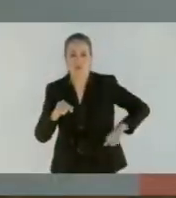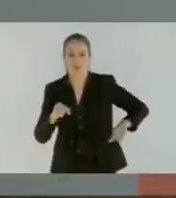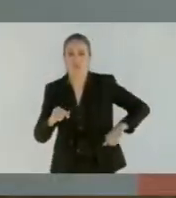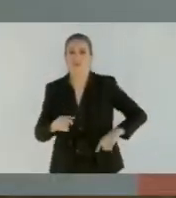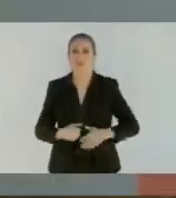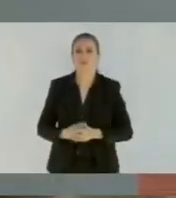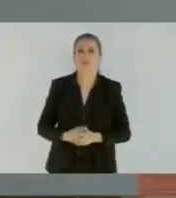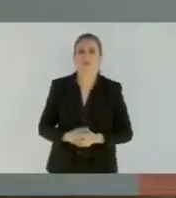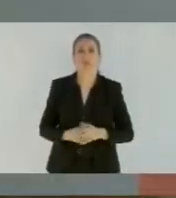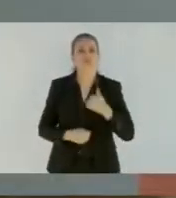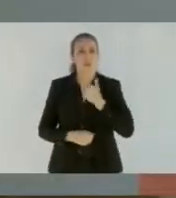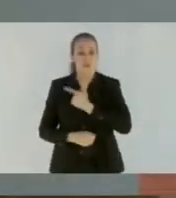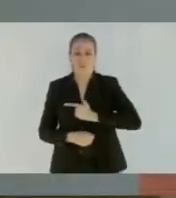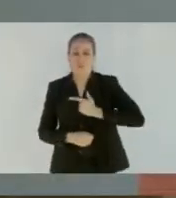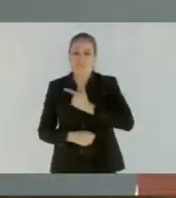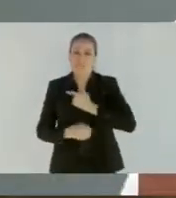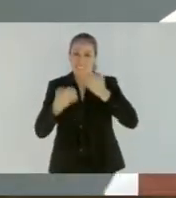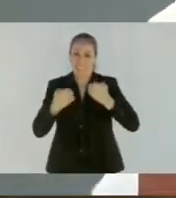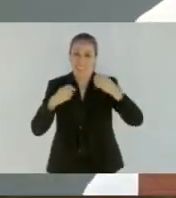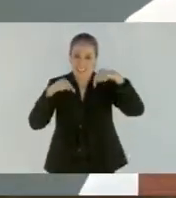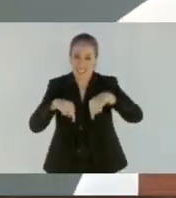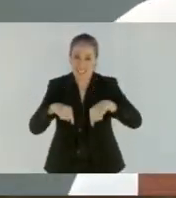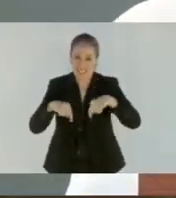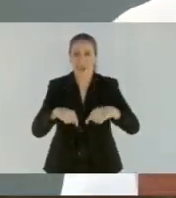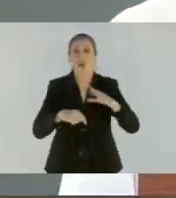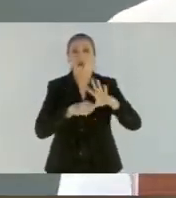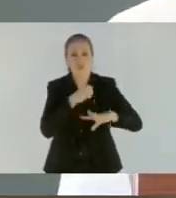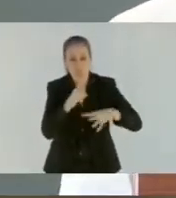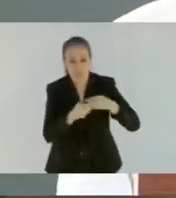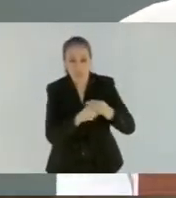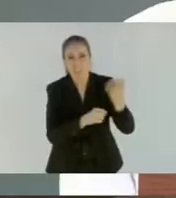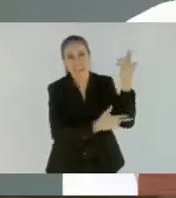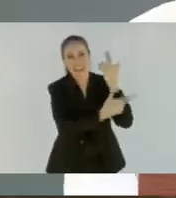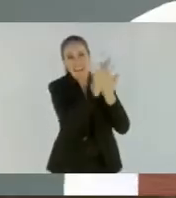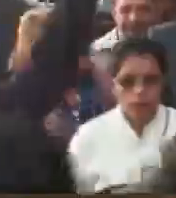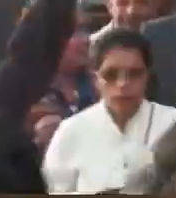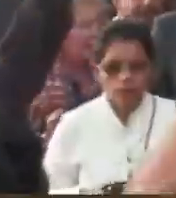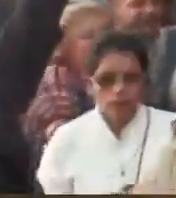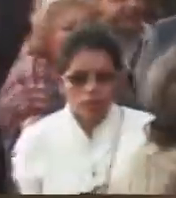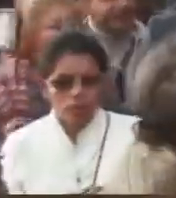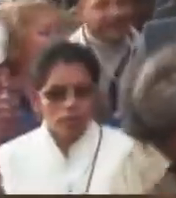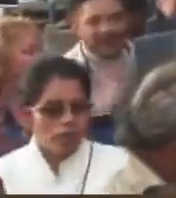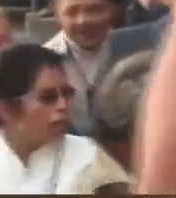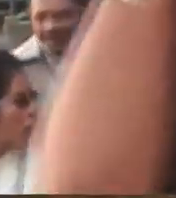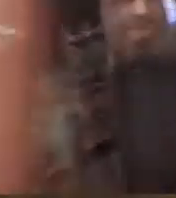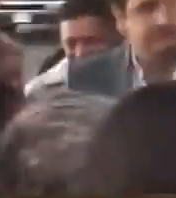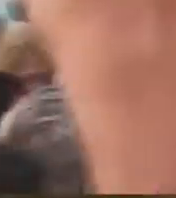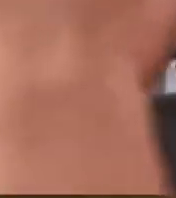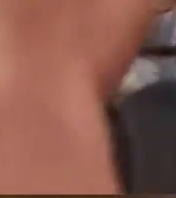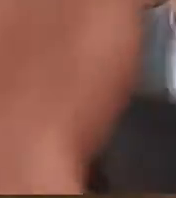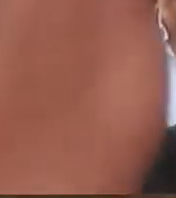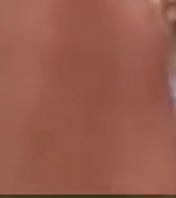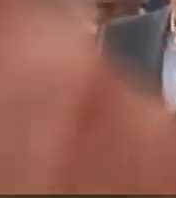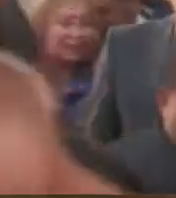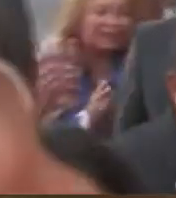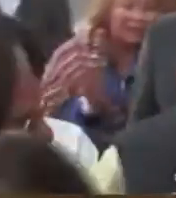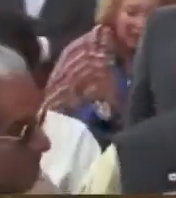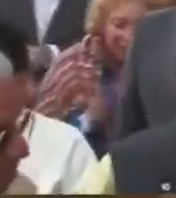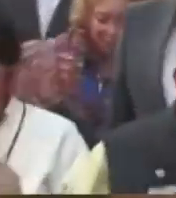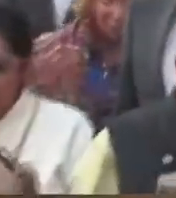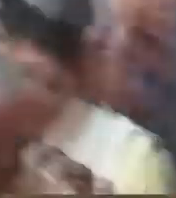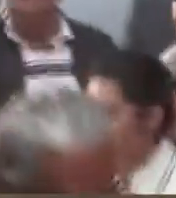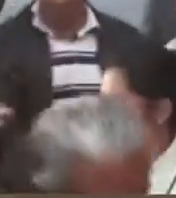el rango de la población de riesgo al tener 67 años y se muestra vulnerable de acuerdo con su historial clínico, pues